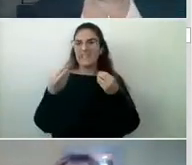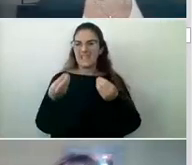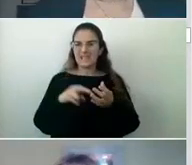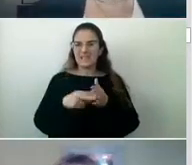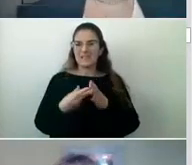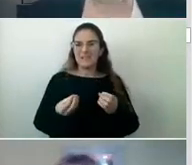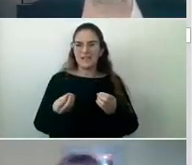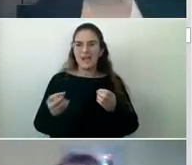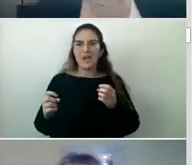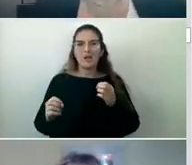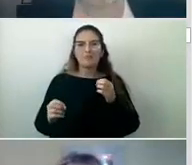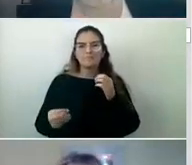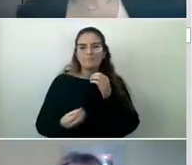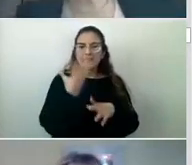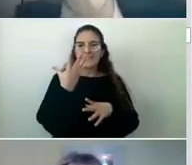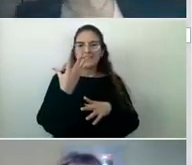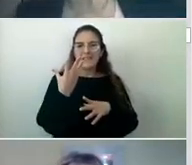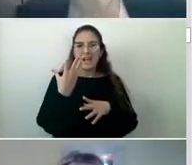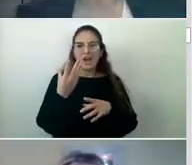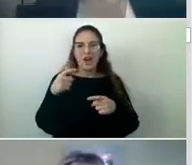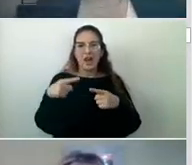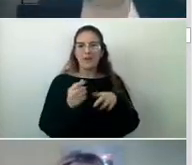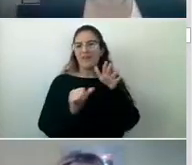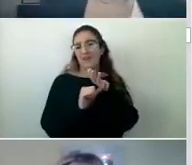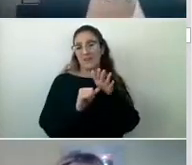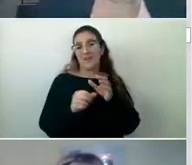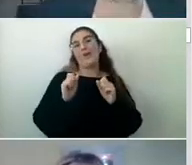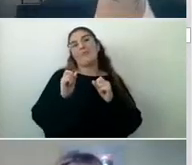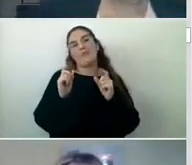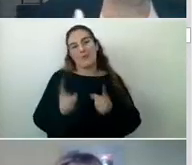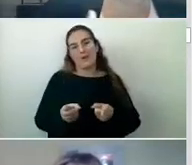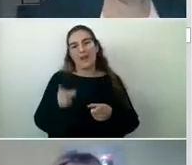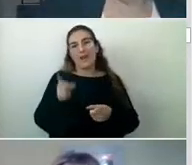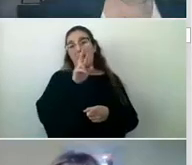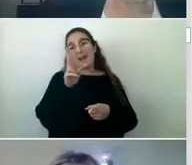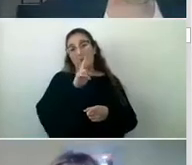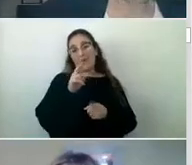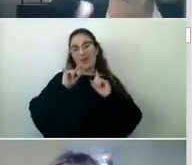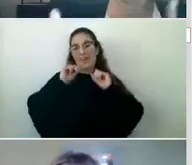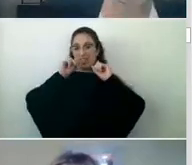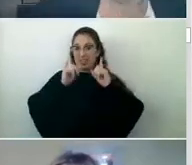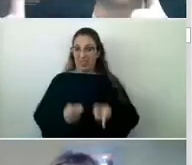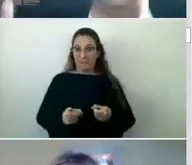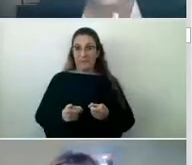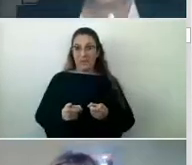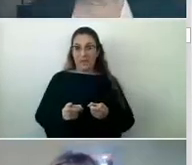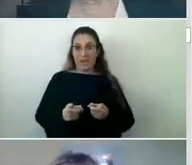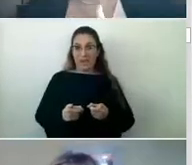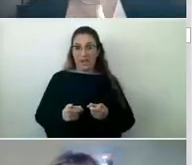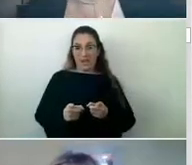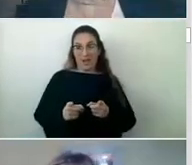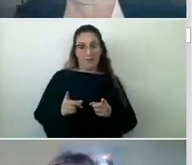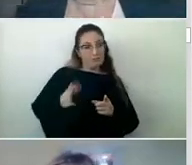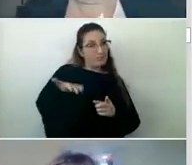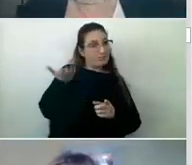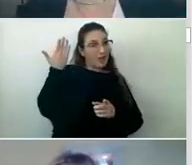de género, porque las mujeres también en un momento estuvimos como están hasta hoy, porque se